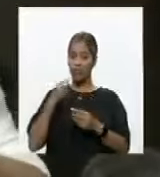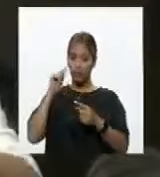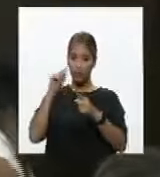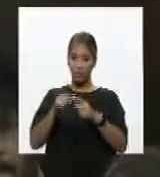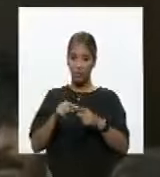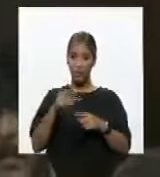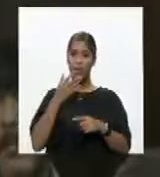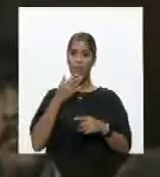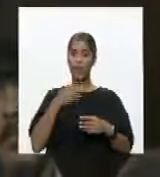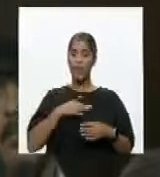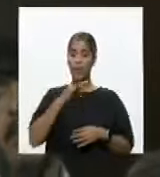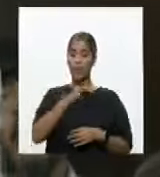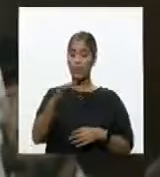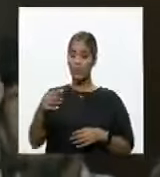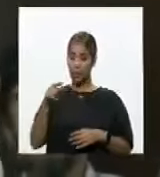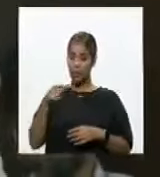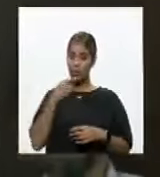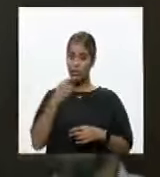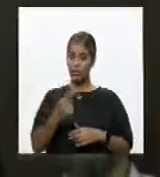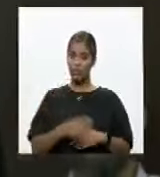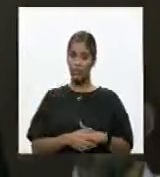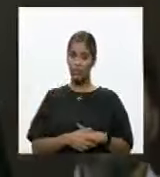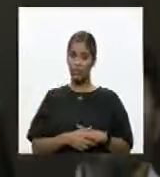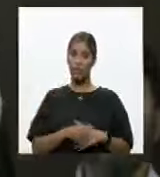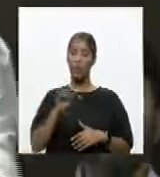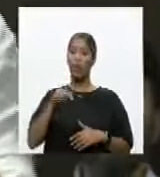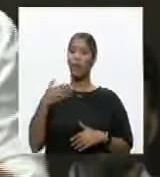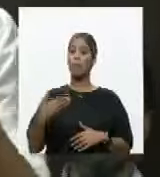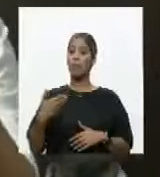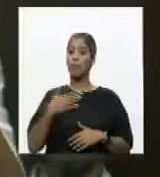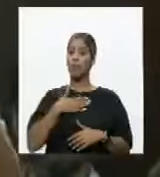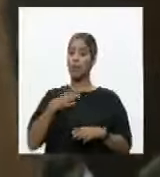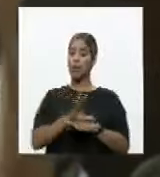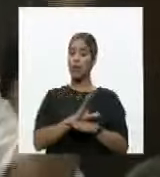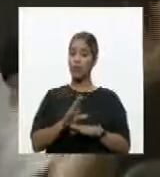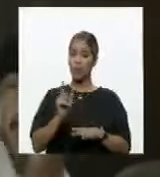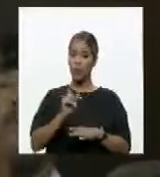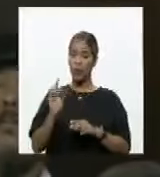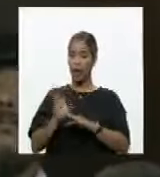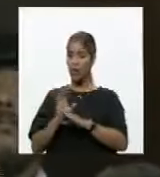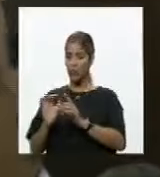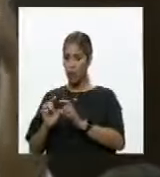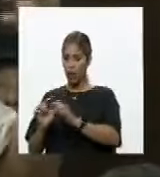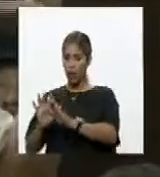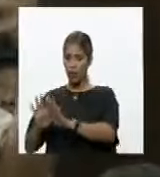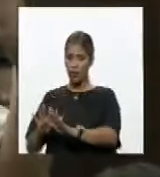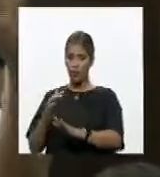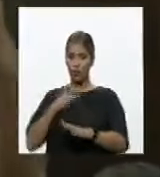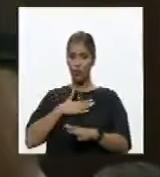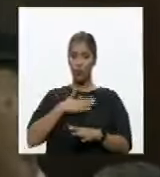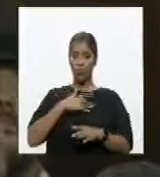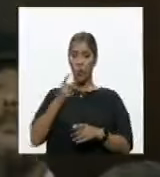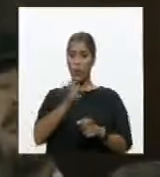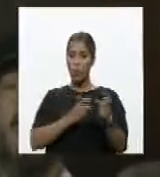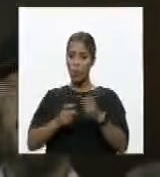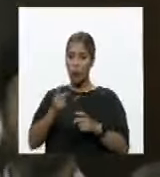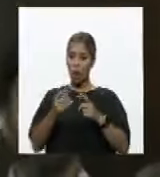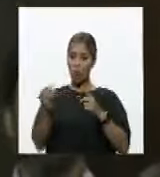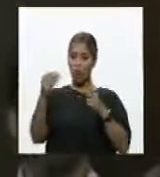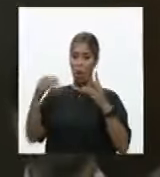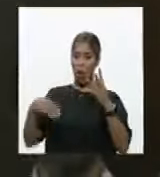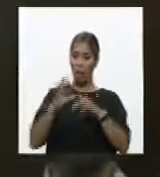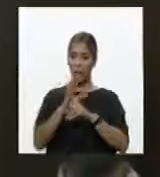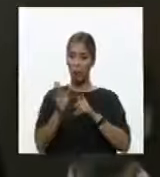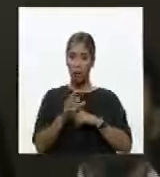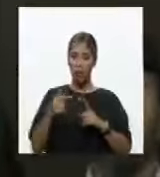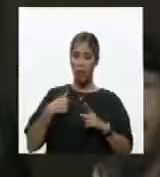sino el ejemplo que él daba, él lo decía. La importancia de mi canción no es la canción en sí misma. Yo no estoy buscando una agregaduría